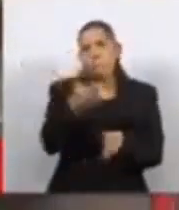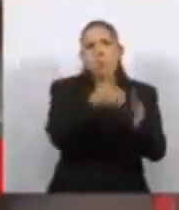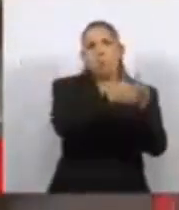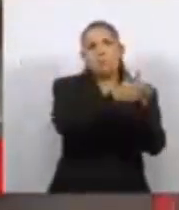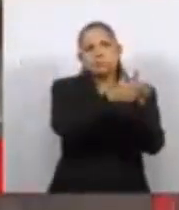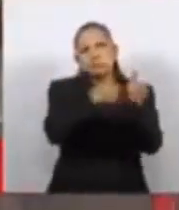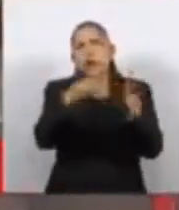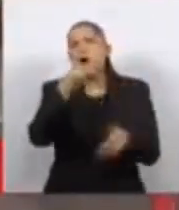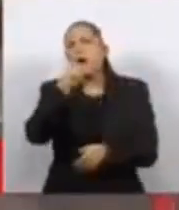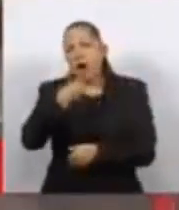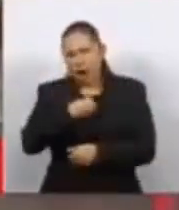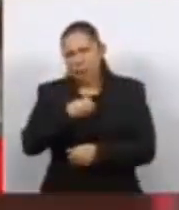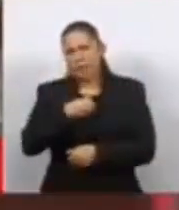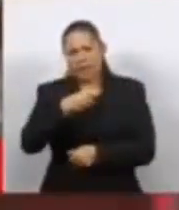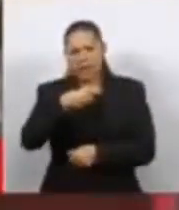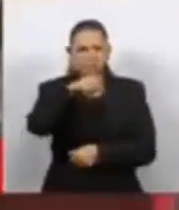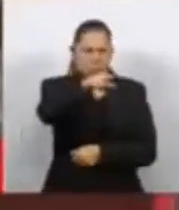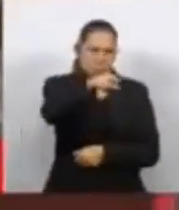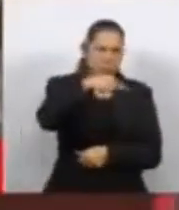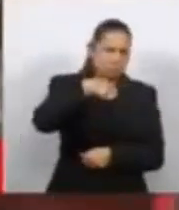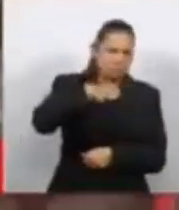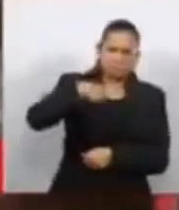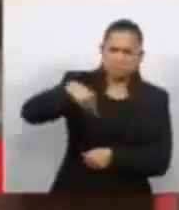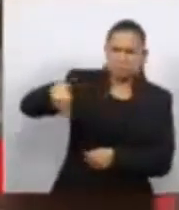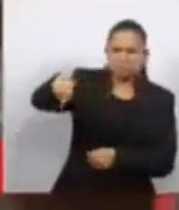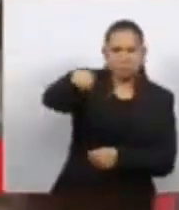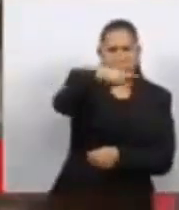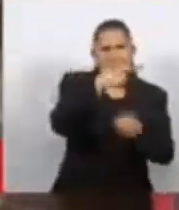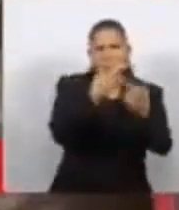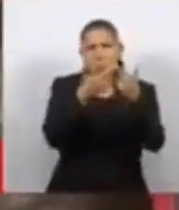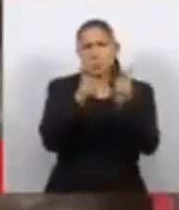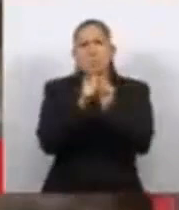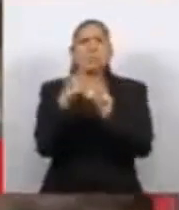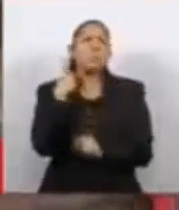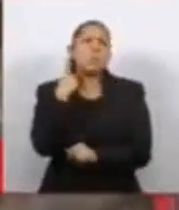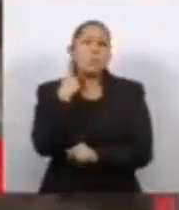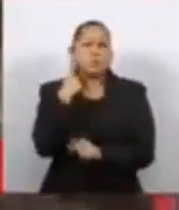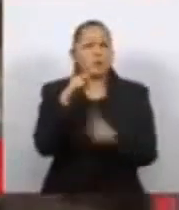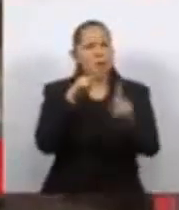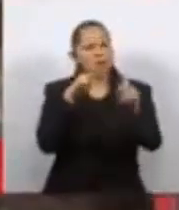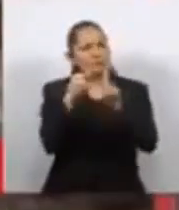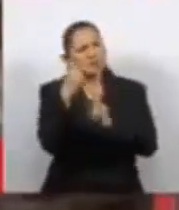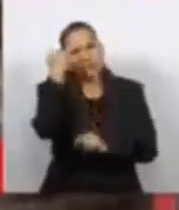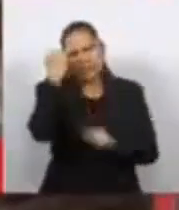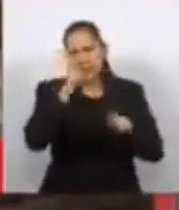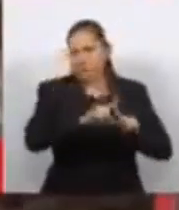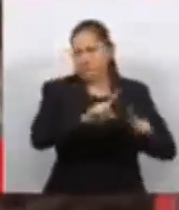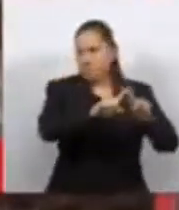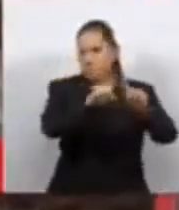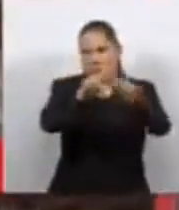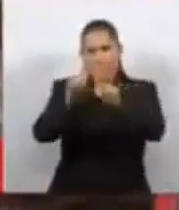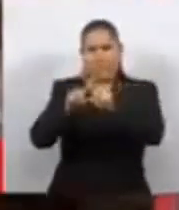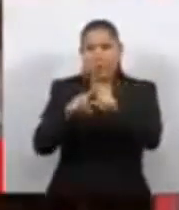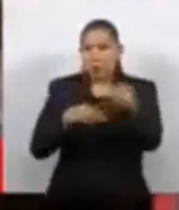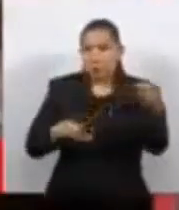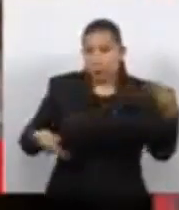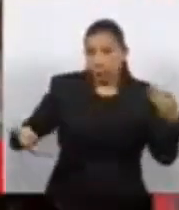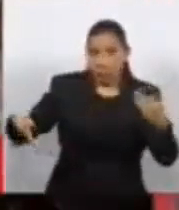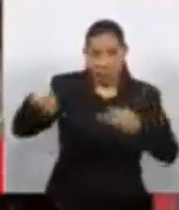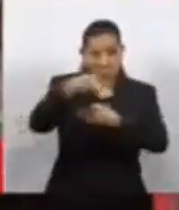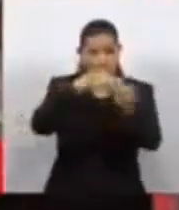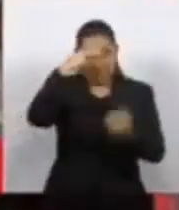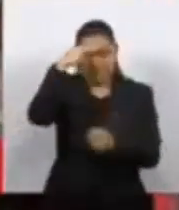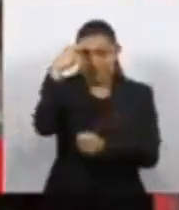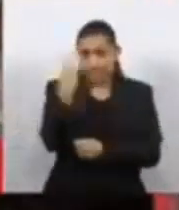diferencias políticas, millones de mexicanas y mexicanos compartimos un punto de encuentro,